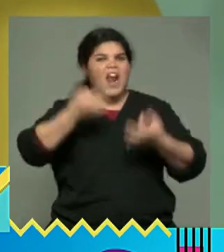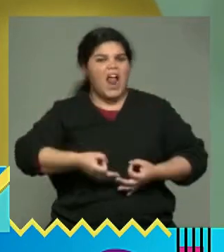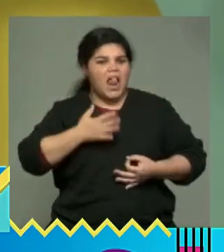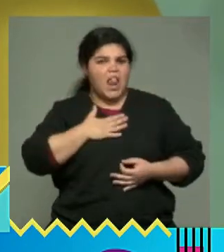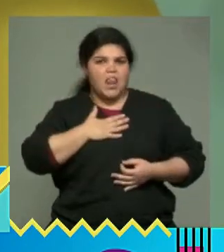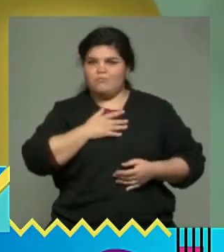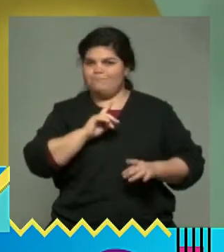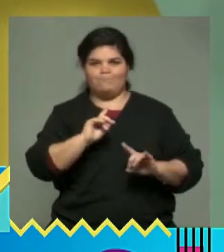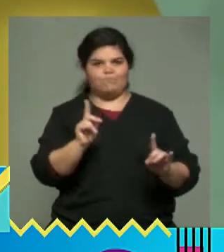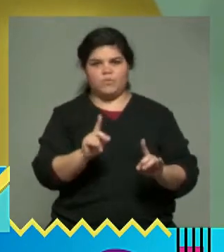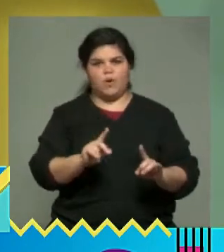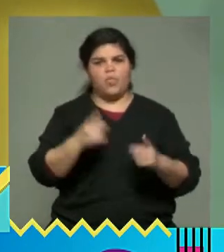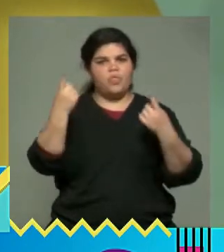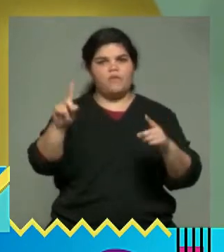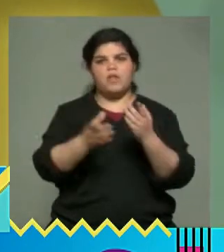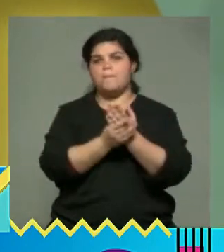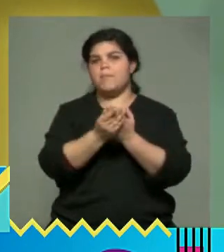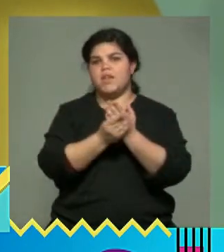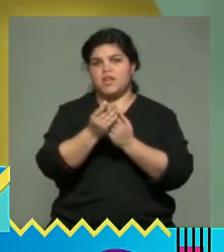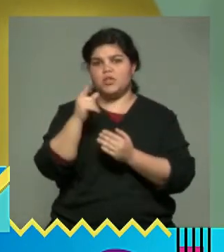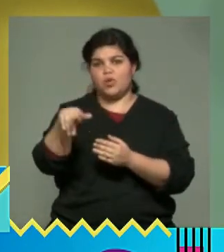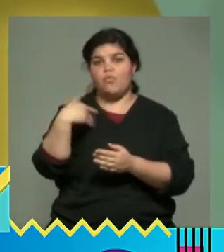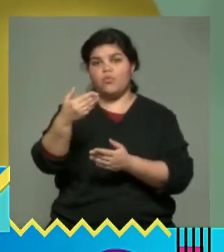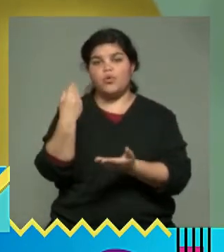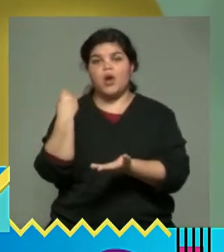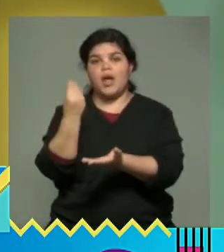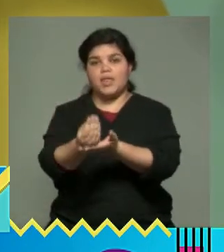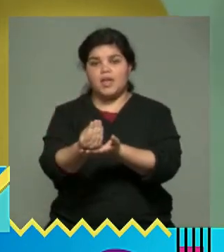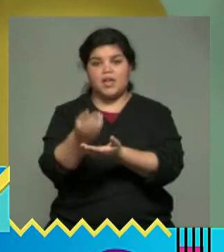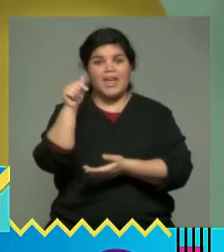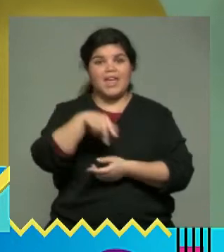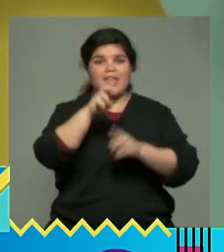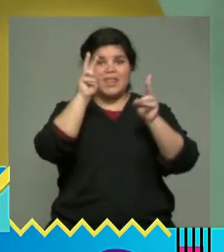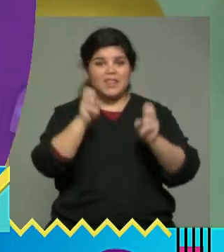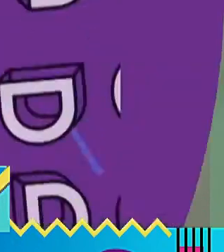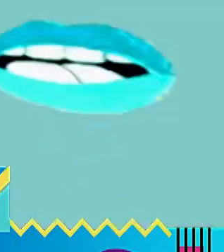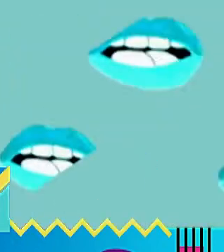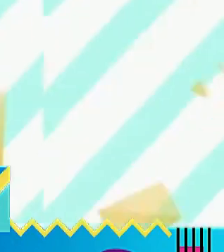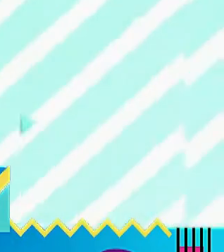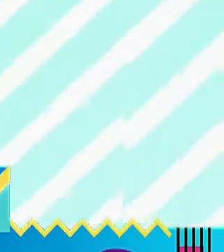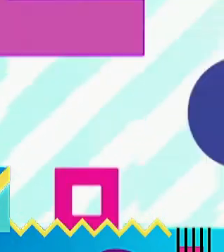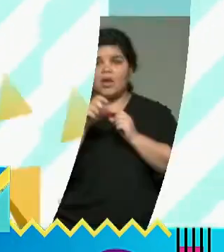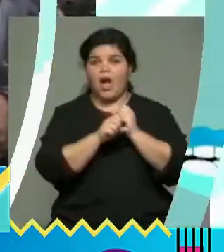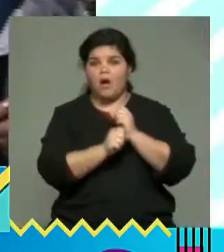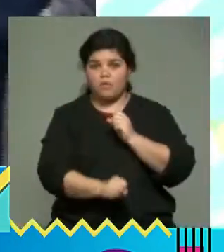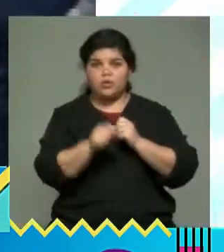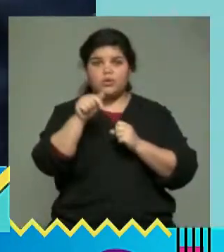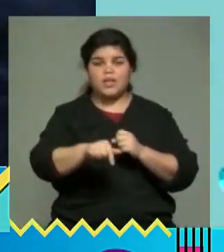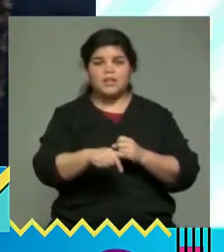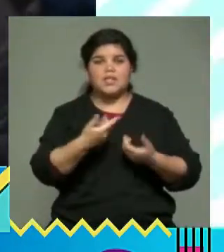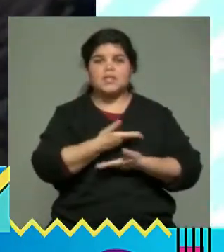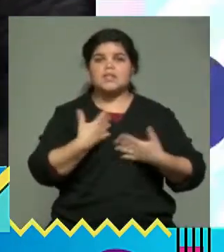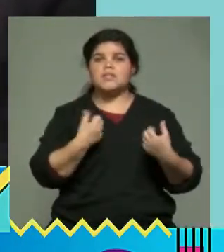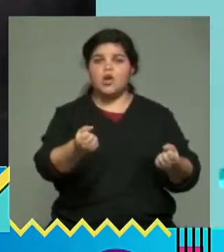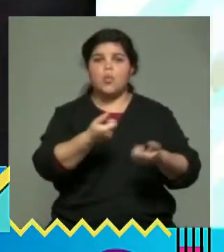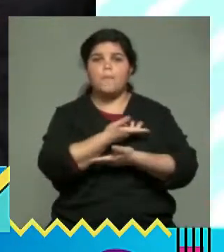¿no es cierto?, el ministro y candidato ahí. Es una cuestión de salud pública, es una cuestión de derechos humanos, porque tiene un